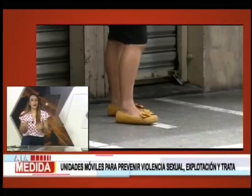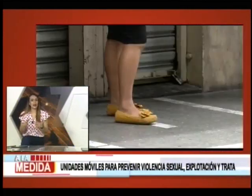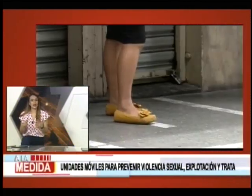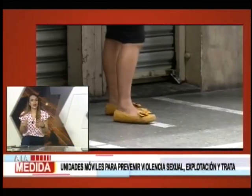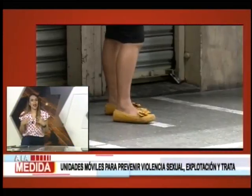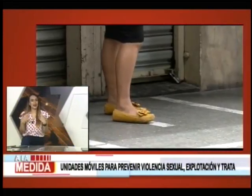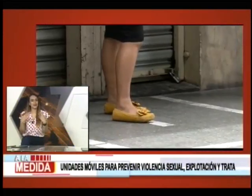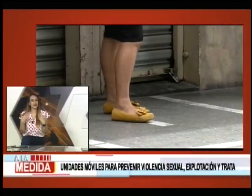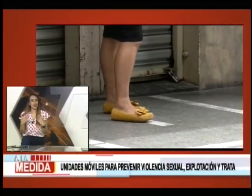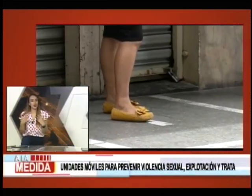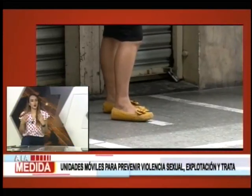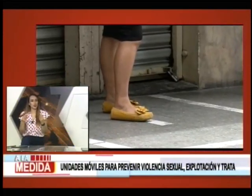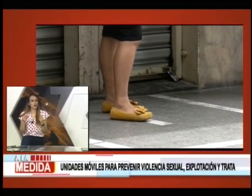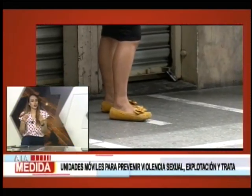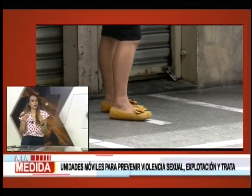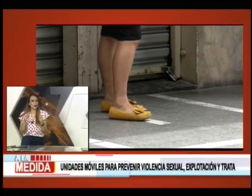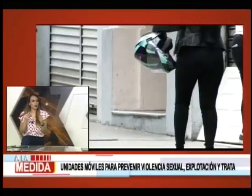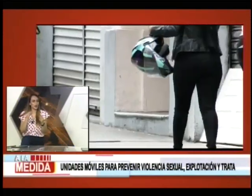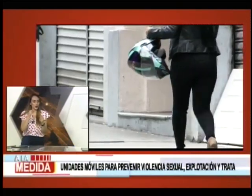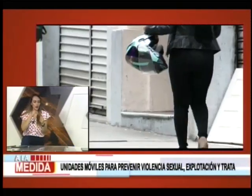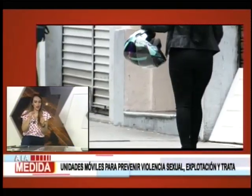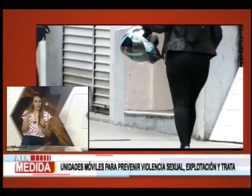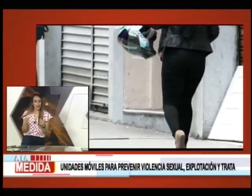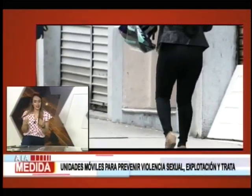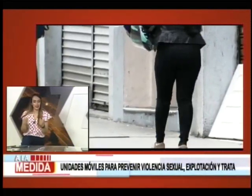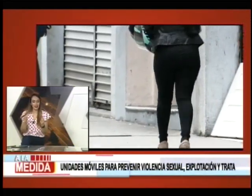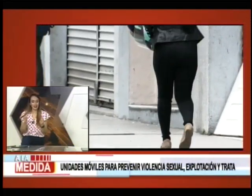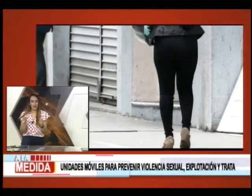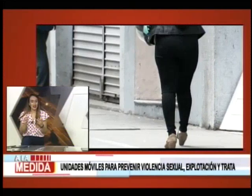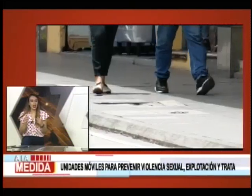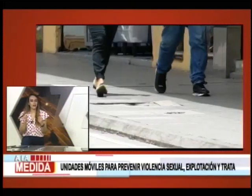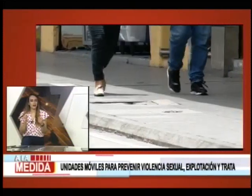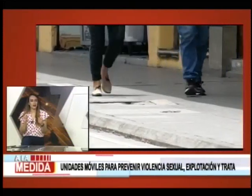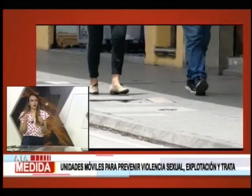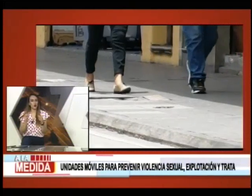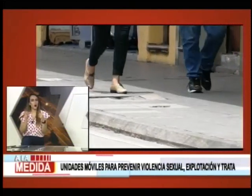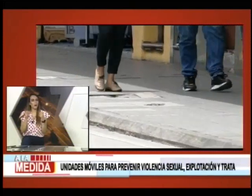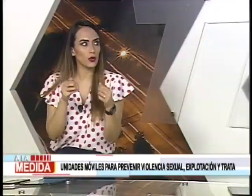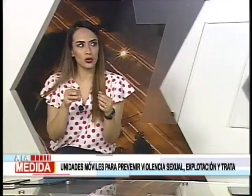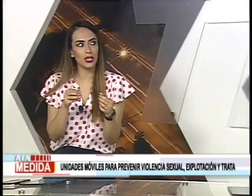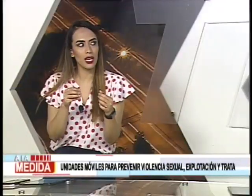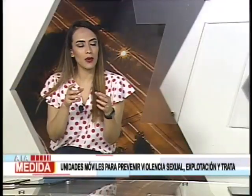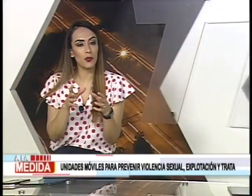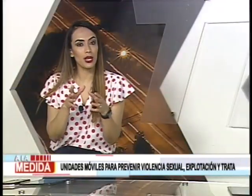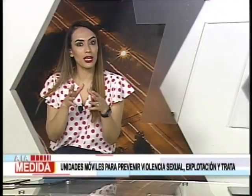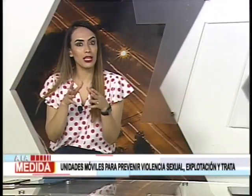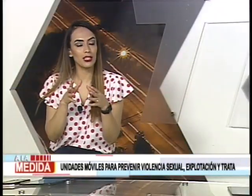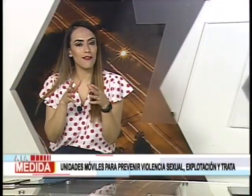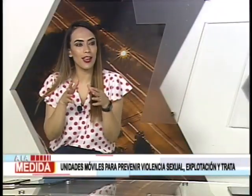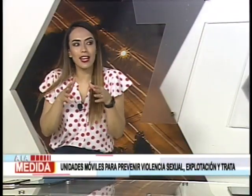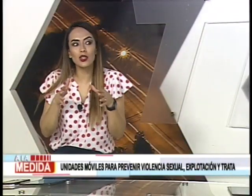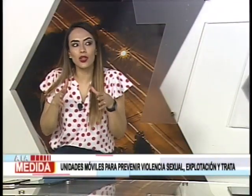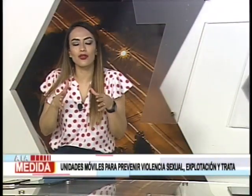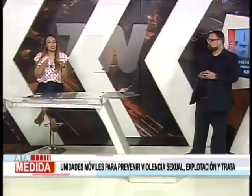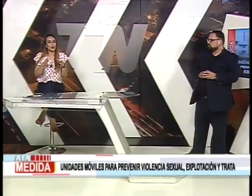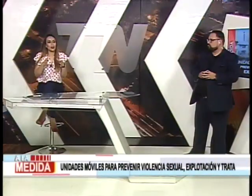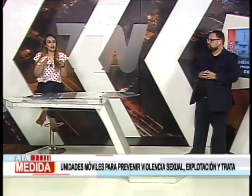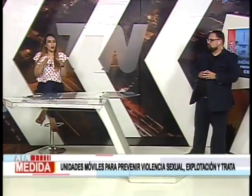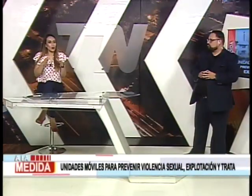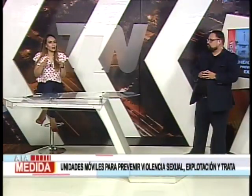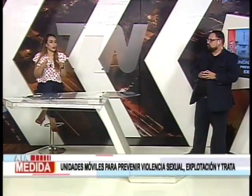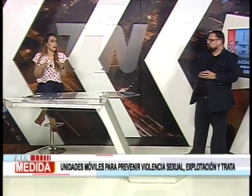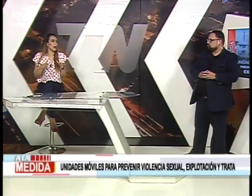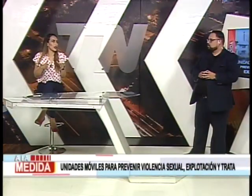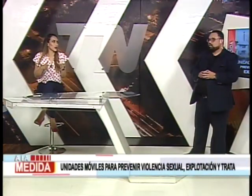tema para que al final los niños también y los adolescentes tengan la información oportuna y puedan identificar entonces